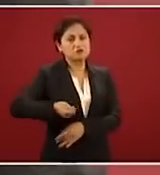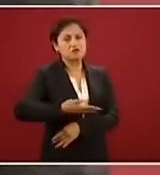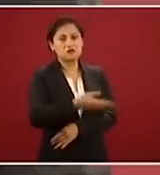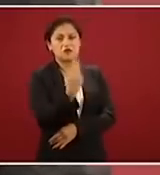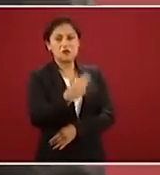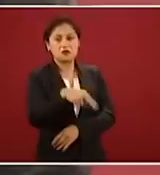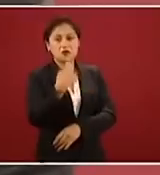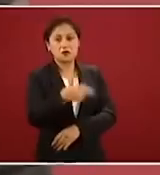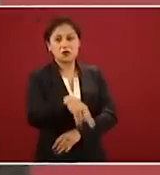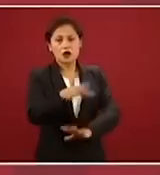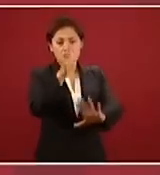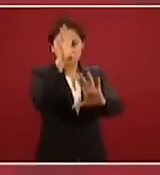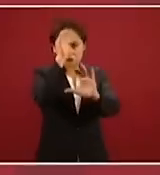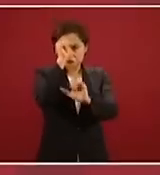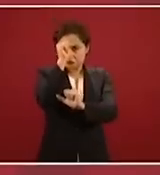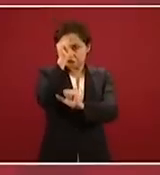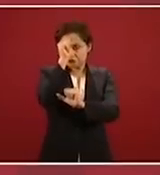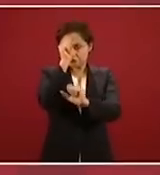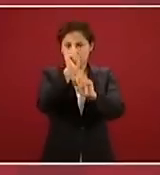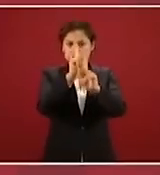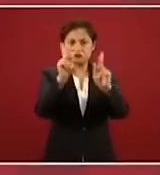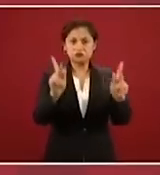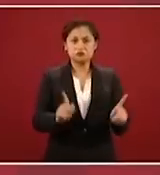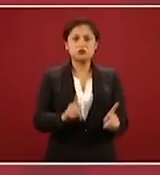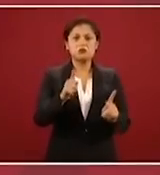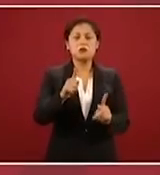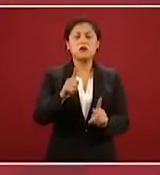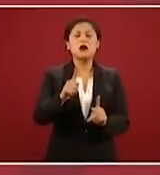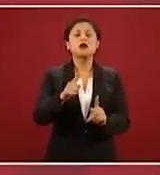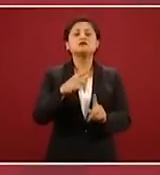que resultó Pacto contra México.